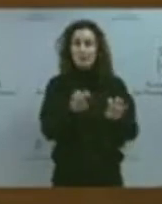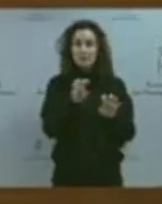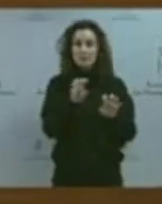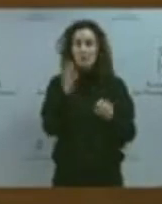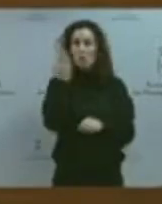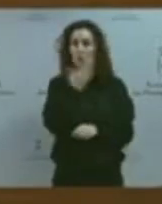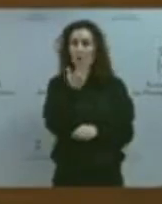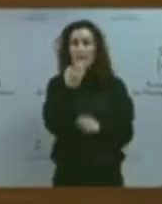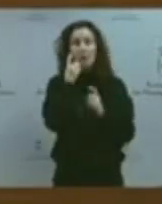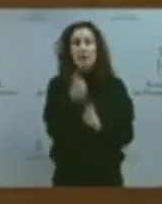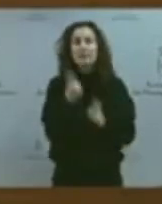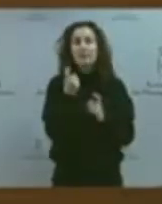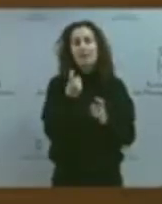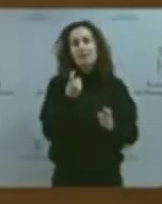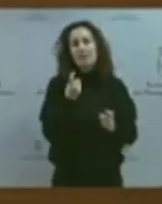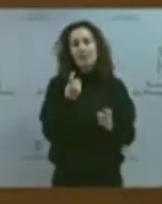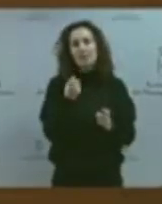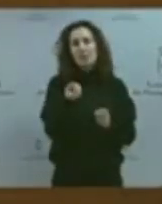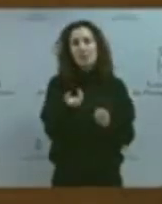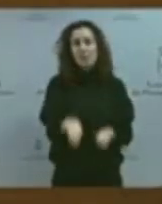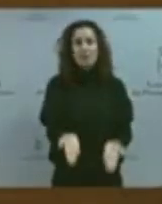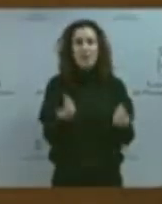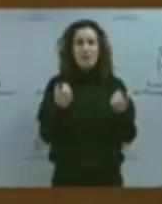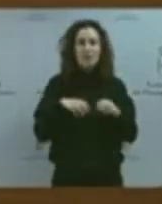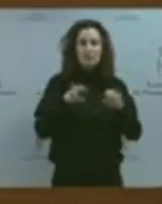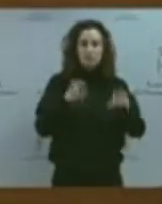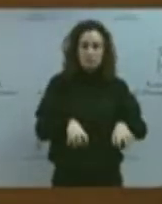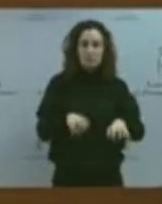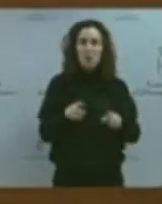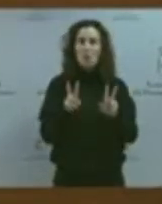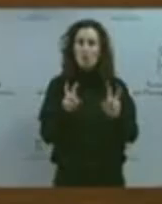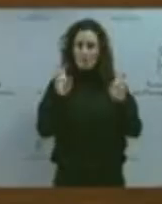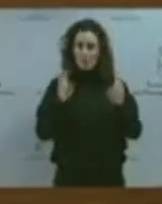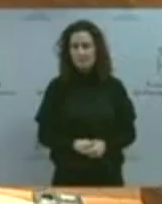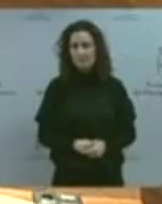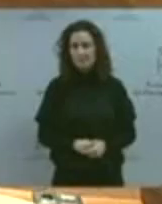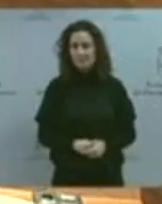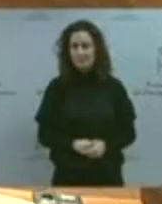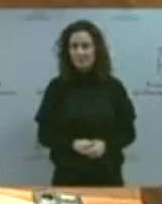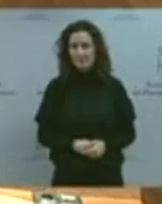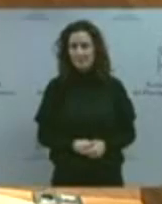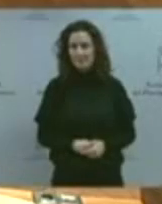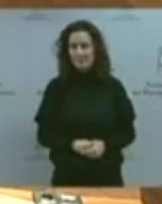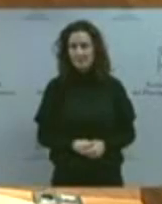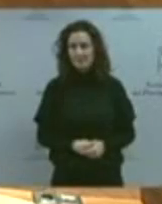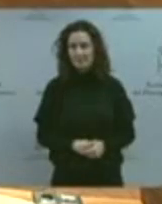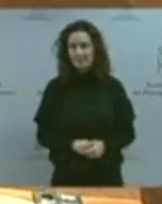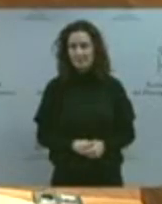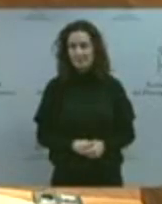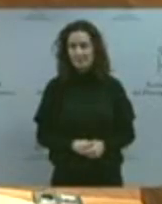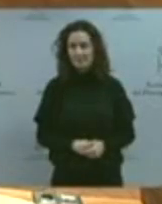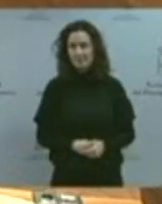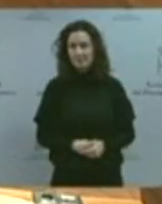manera que vamos a procurar paliar todas las dificultades que el centro tiene. Gracias, señor presidente, y gracias, señora consejera, por